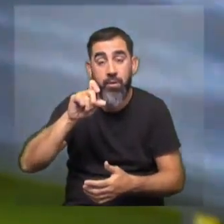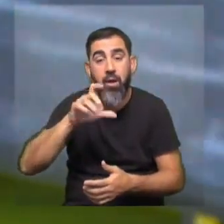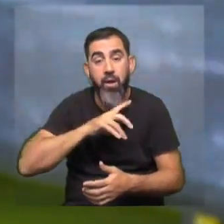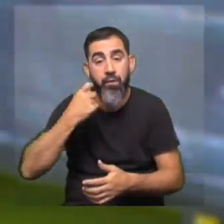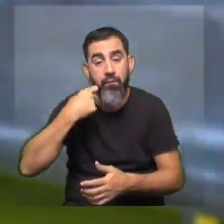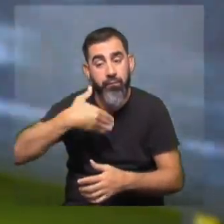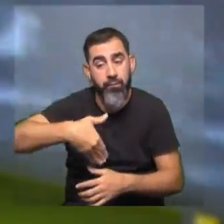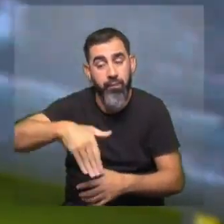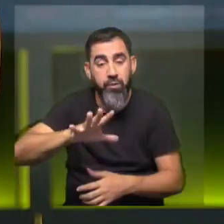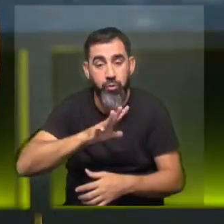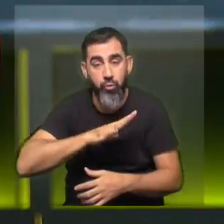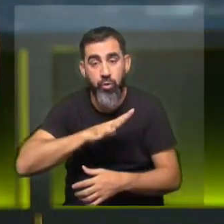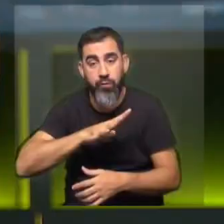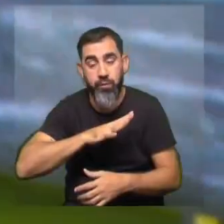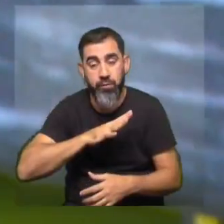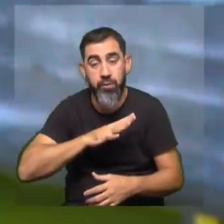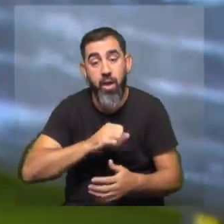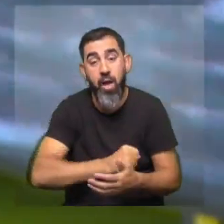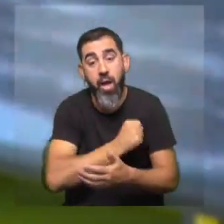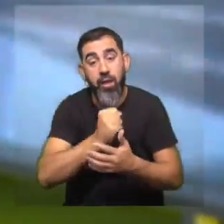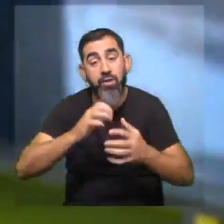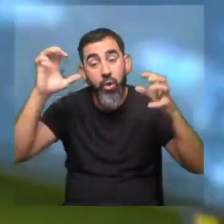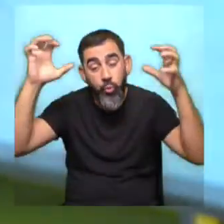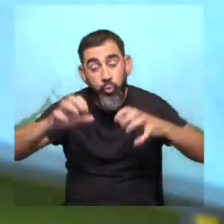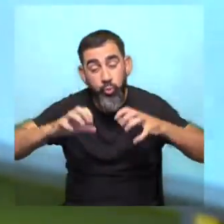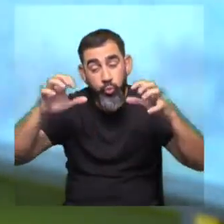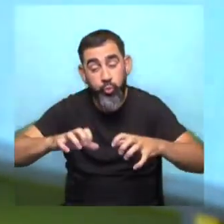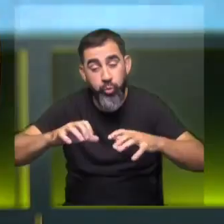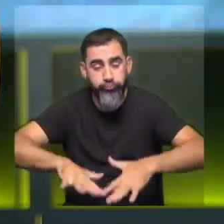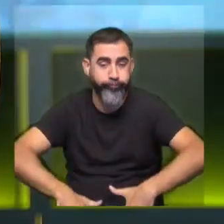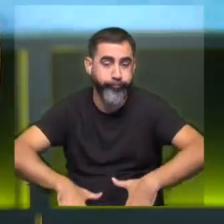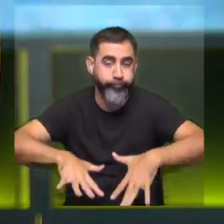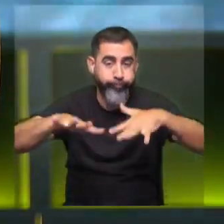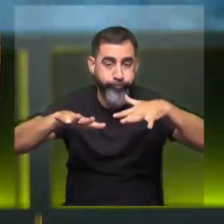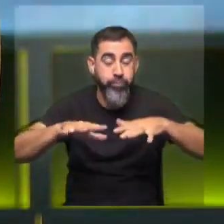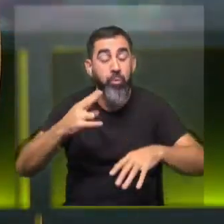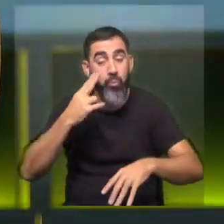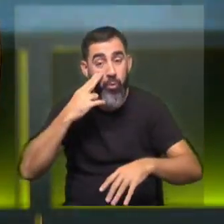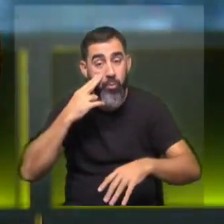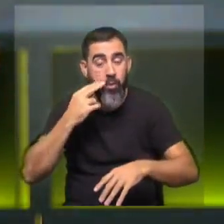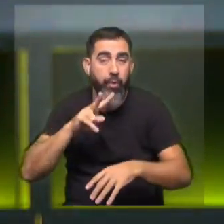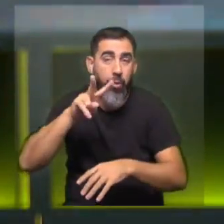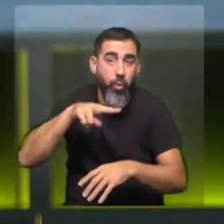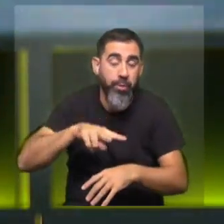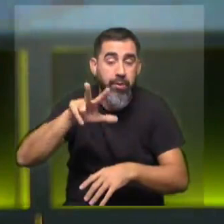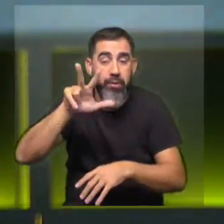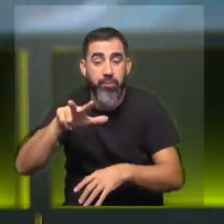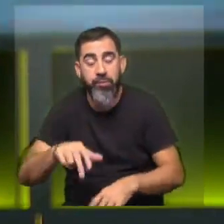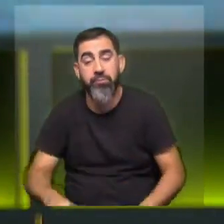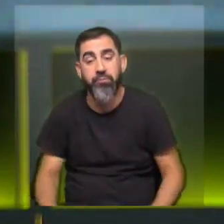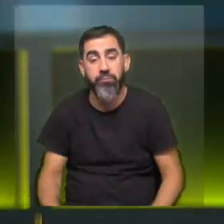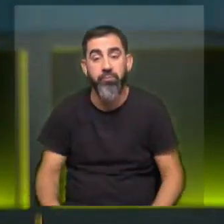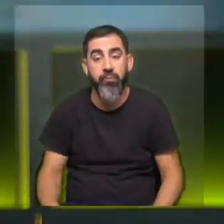cuantos meses todavía por delante. Sí, porque hasta que empiece a llover y que después se acumule, exacto, estamos hablando de 2 o 3 meses. Sí, por lo